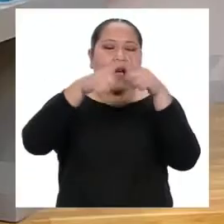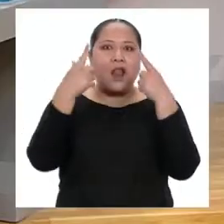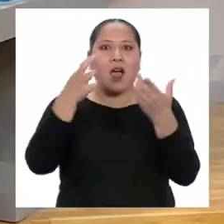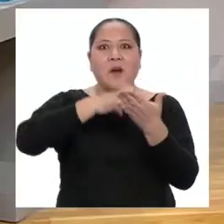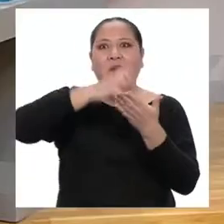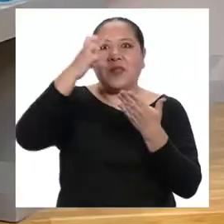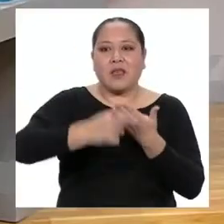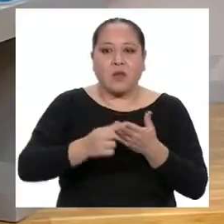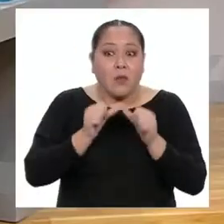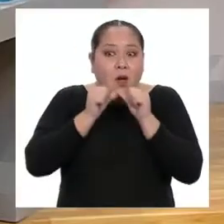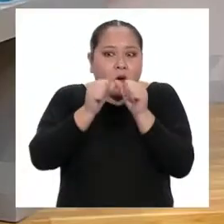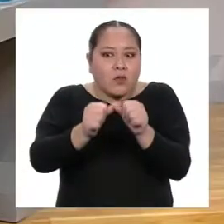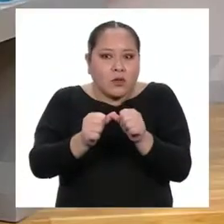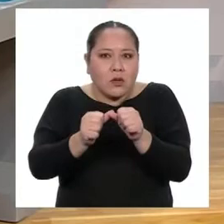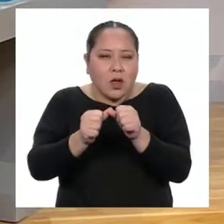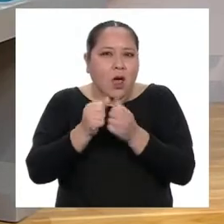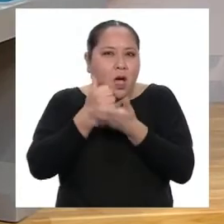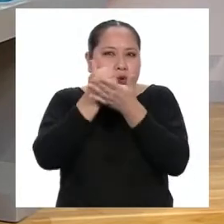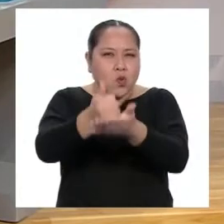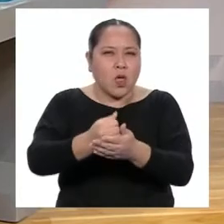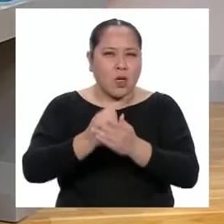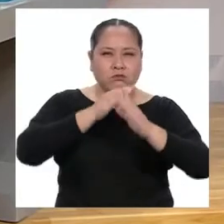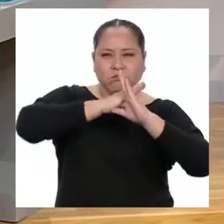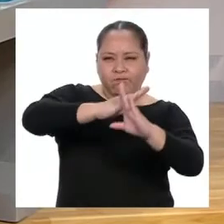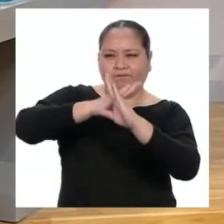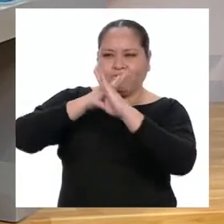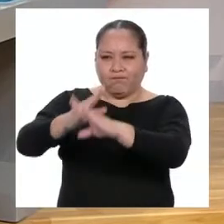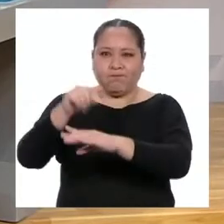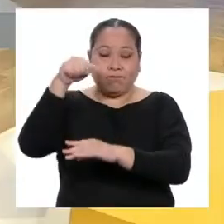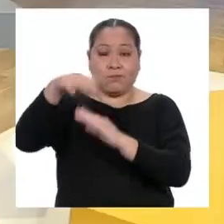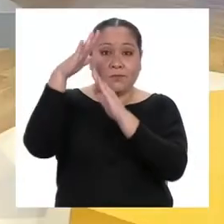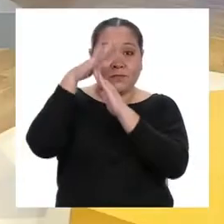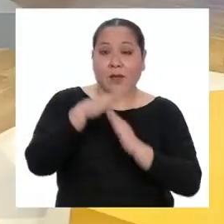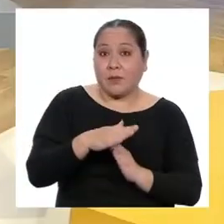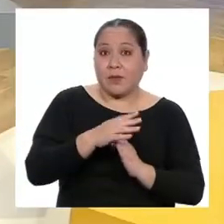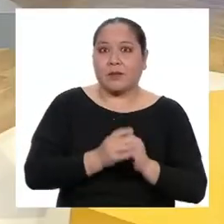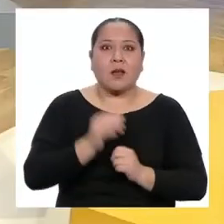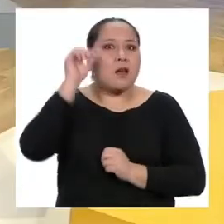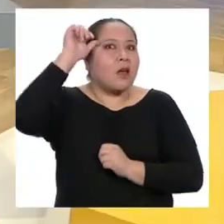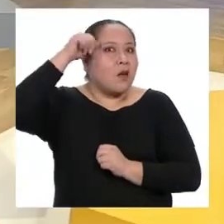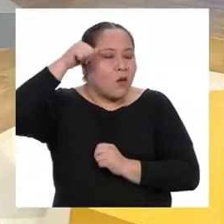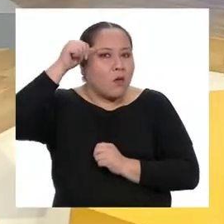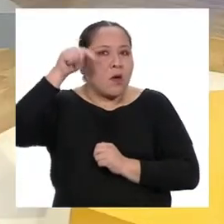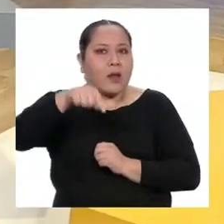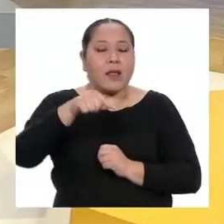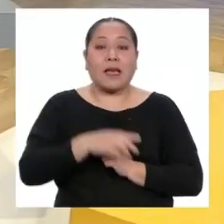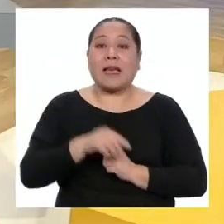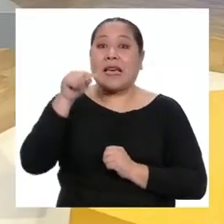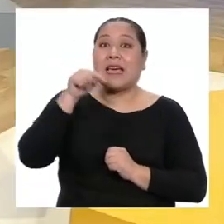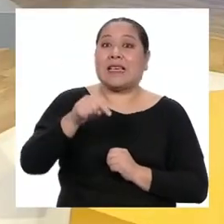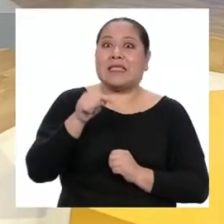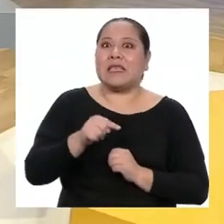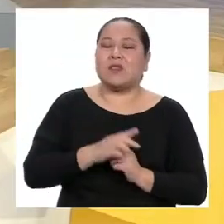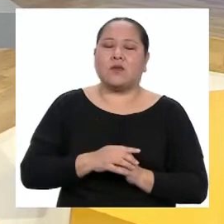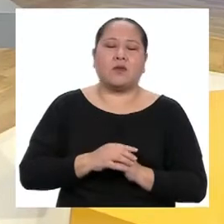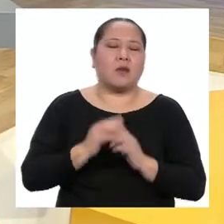seguir aportando a la lucha contra la discriminación. Recuerden que este es nuestro gran reto hacia